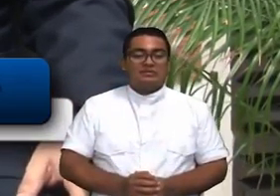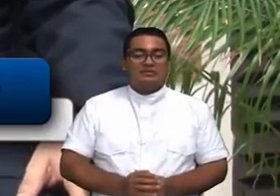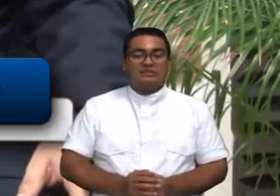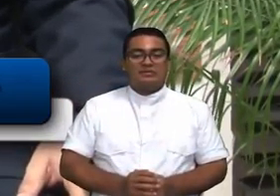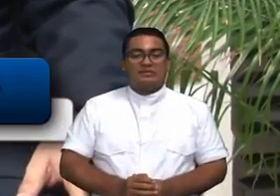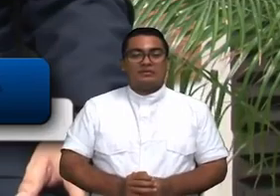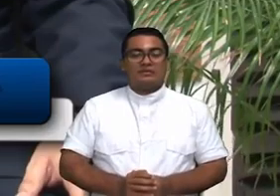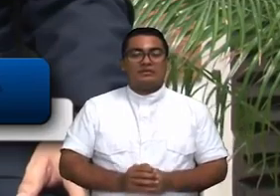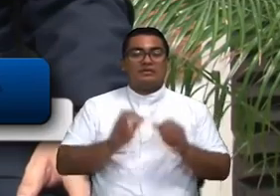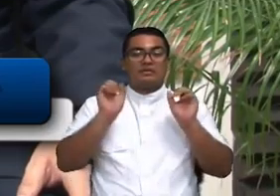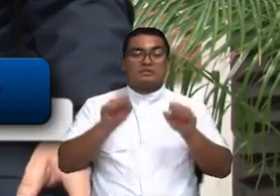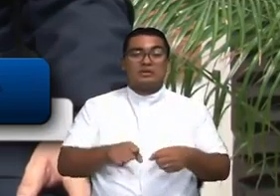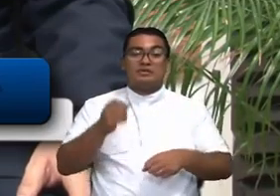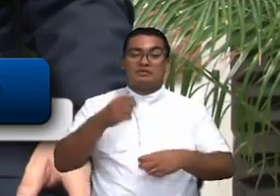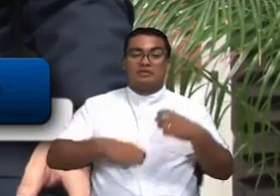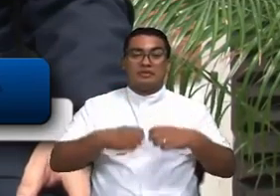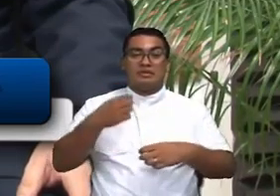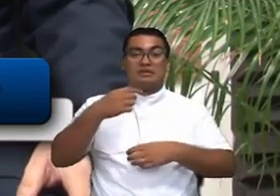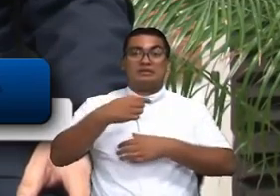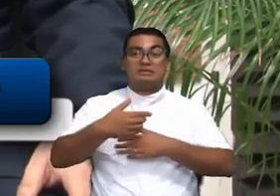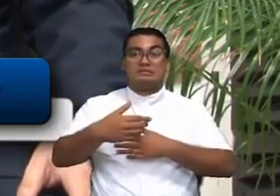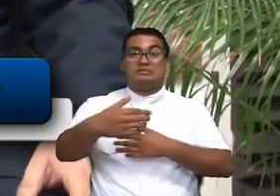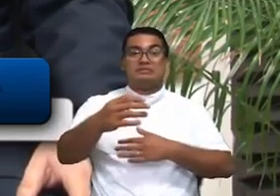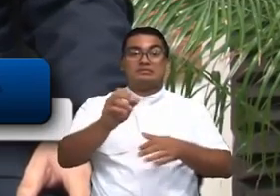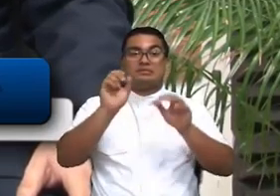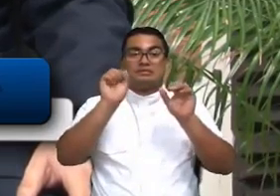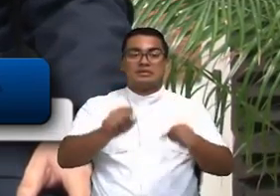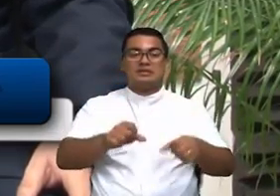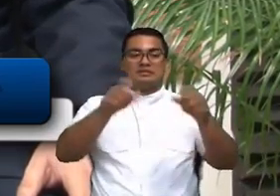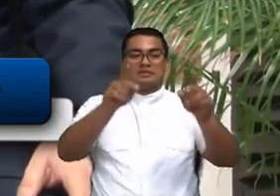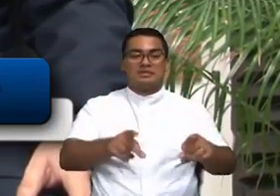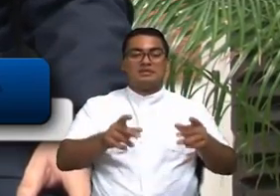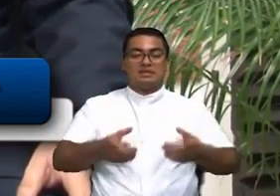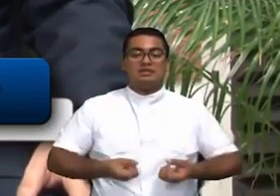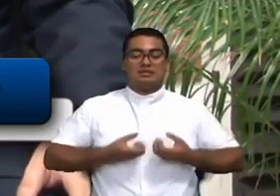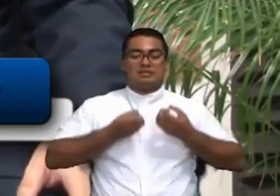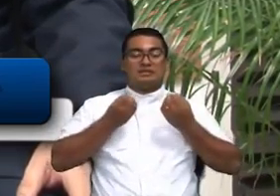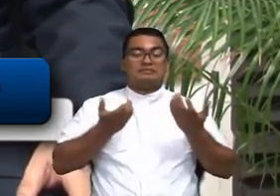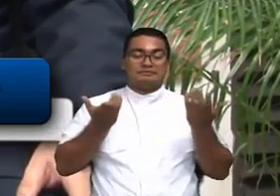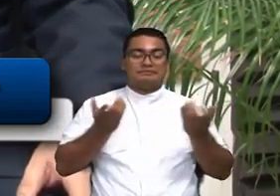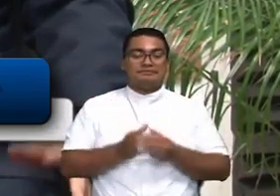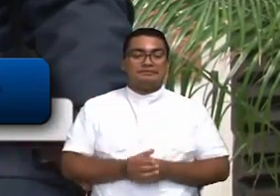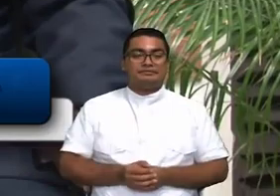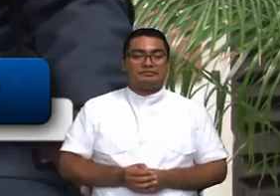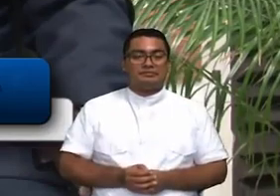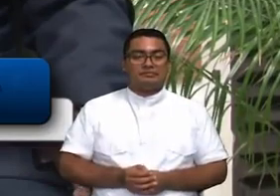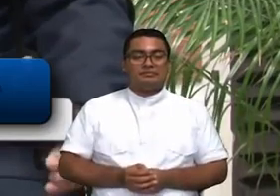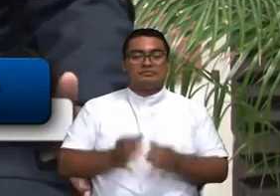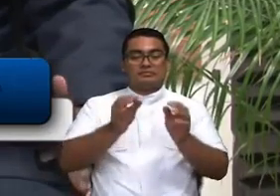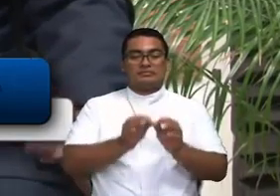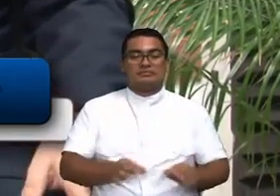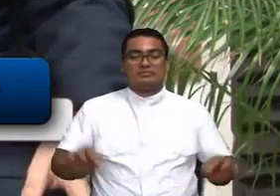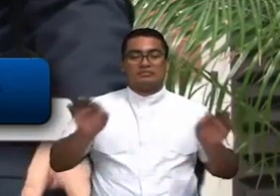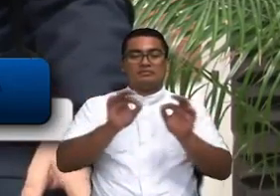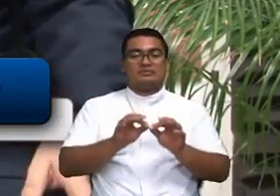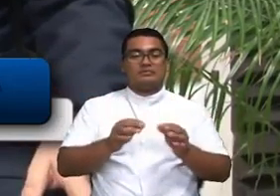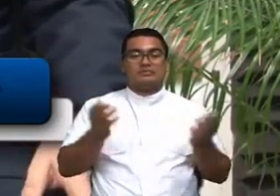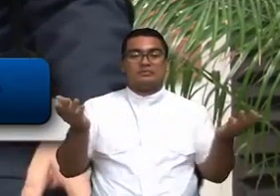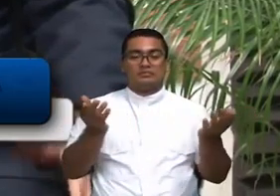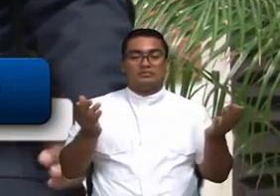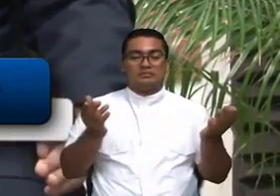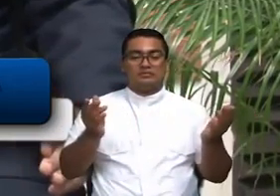Hay efectos a largo plazo que pueden incluir que a un paciente le dé cáncer inclusive. Entonces, por eso es la importancia de construir